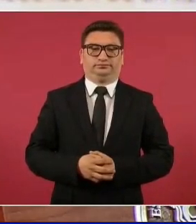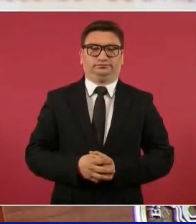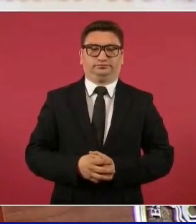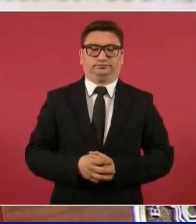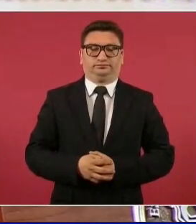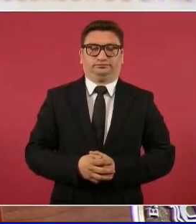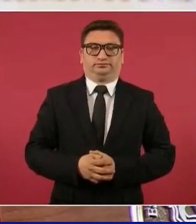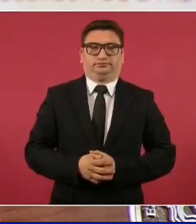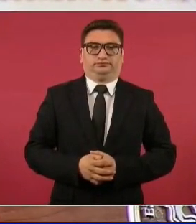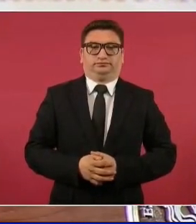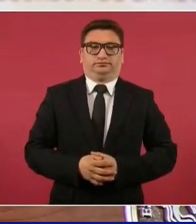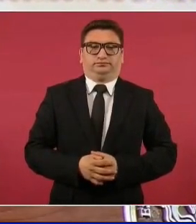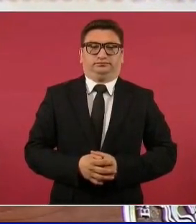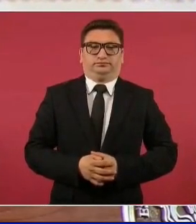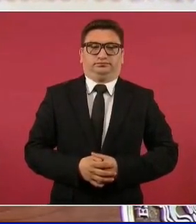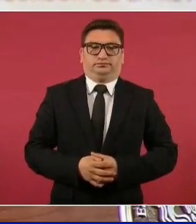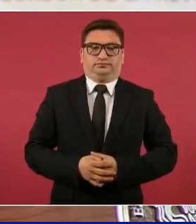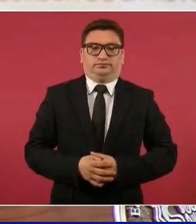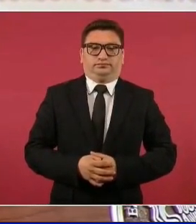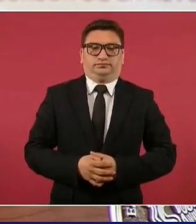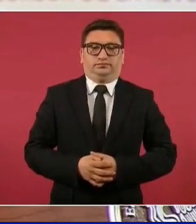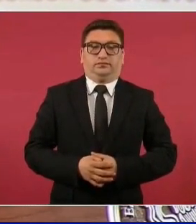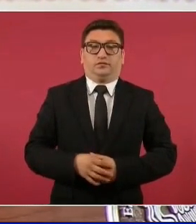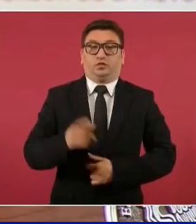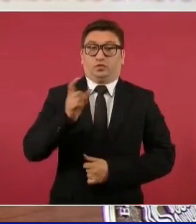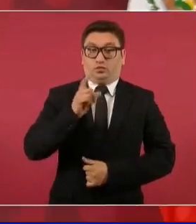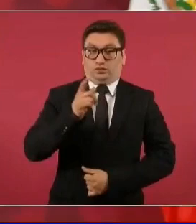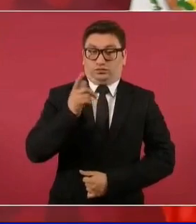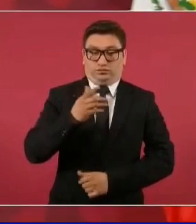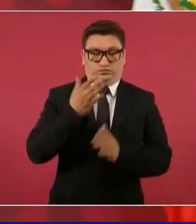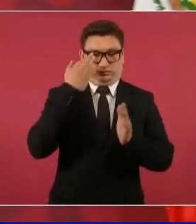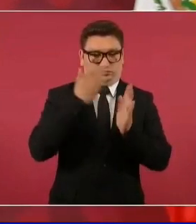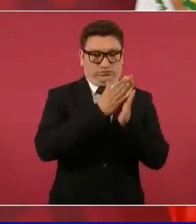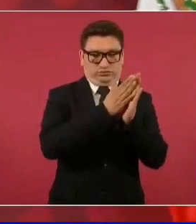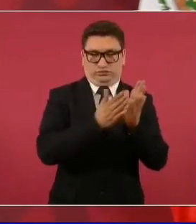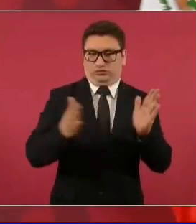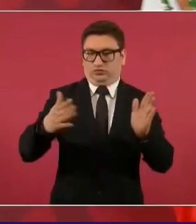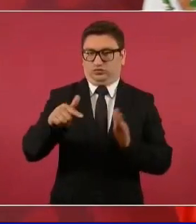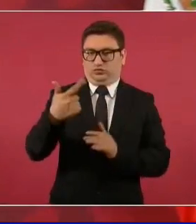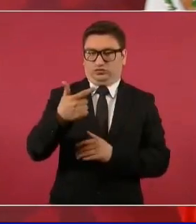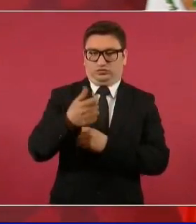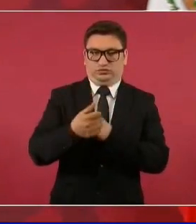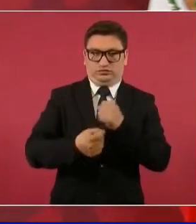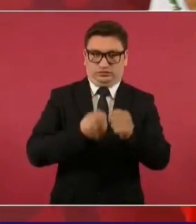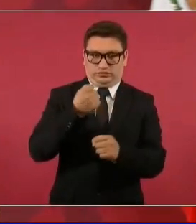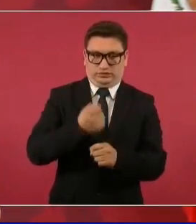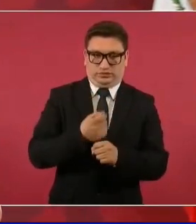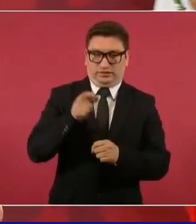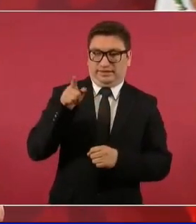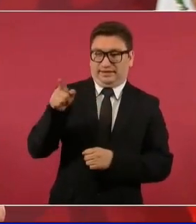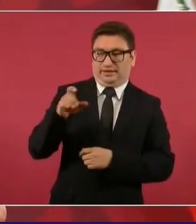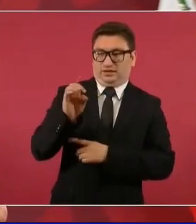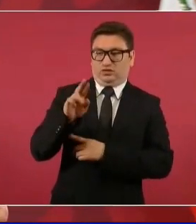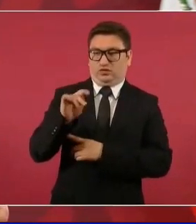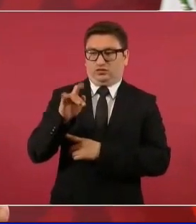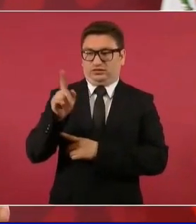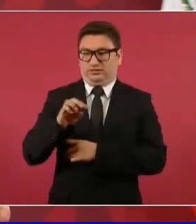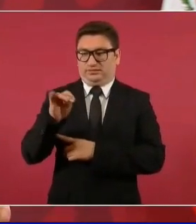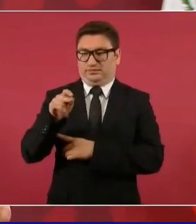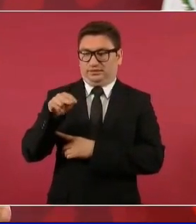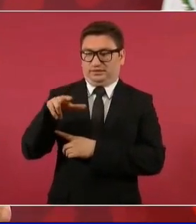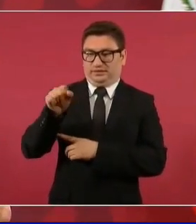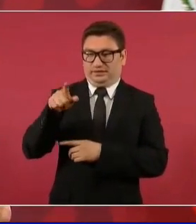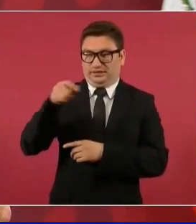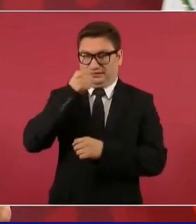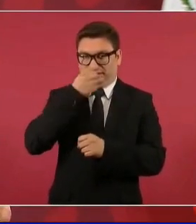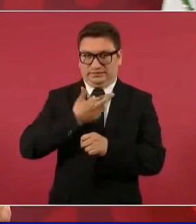básicamente en los 12 años en que Ortiz Mena fue secretario de Hacienda, en